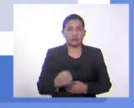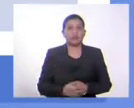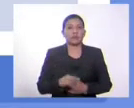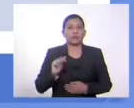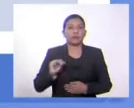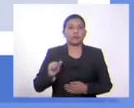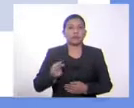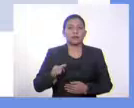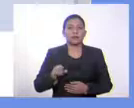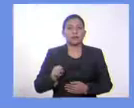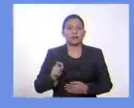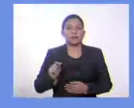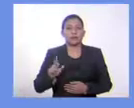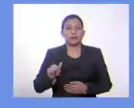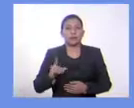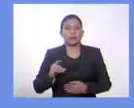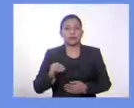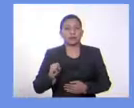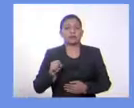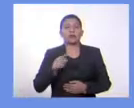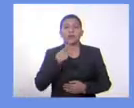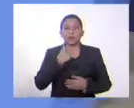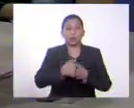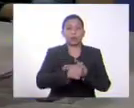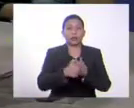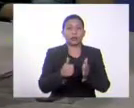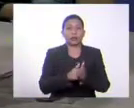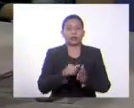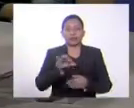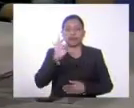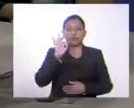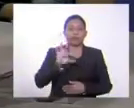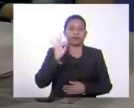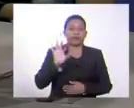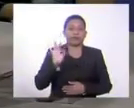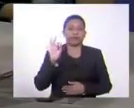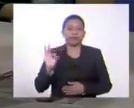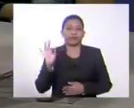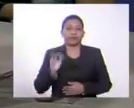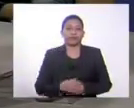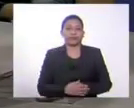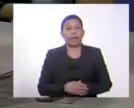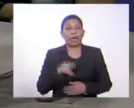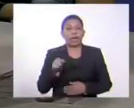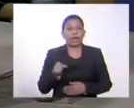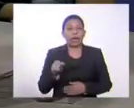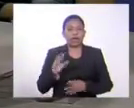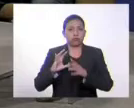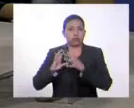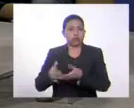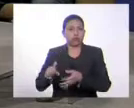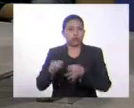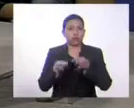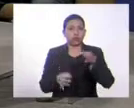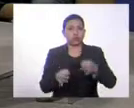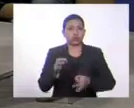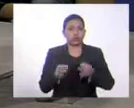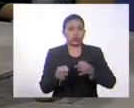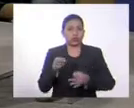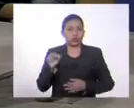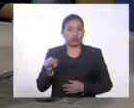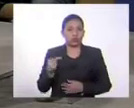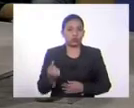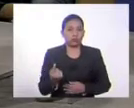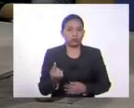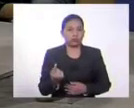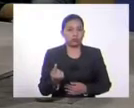Teniendo en cuenta de que el órgano judicial es el único órgano que no está elegido por sufragio también